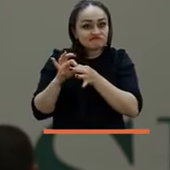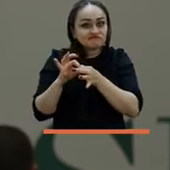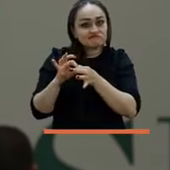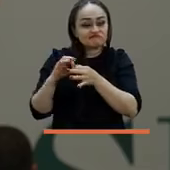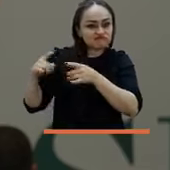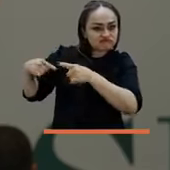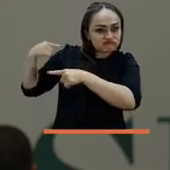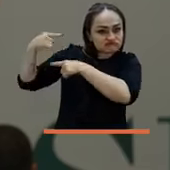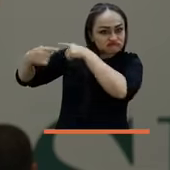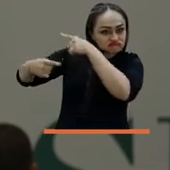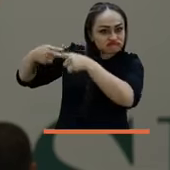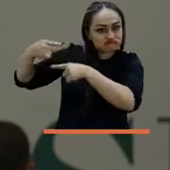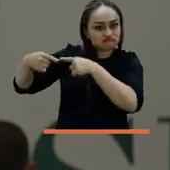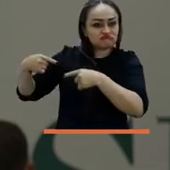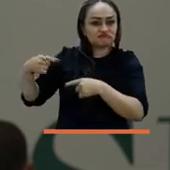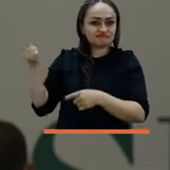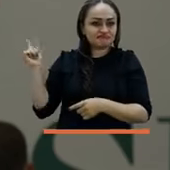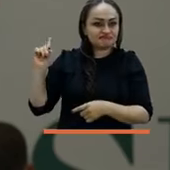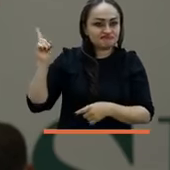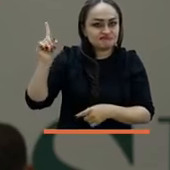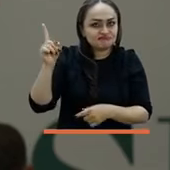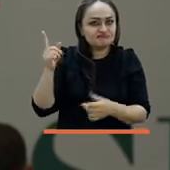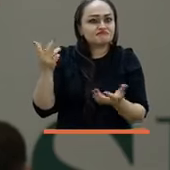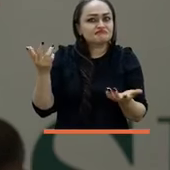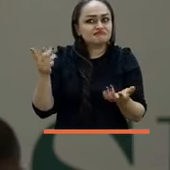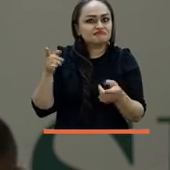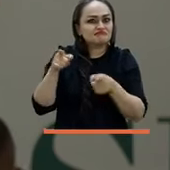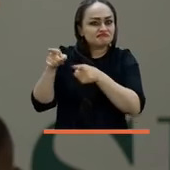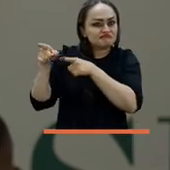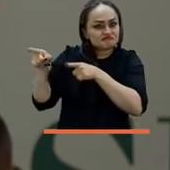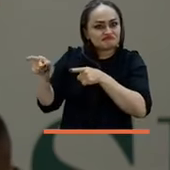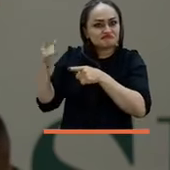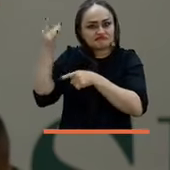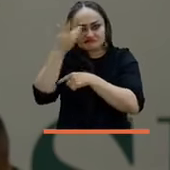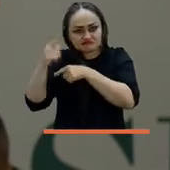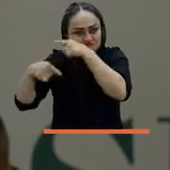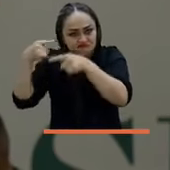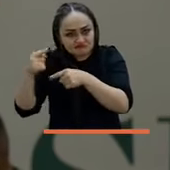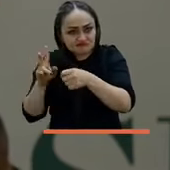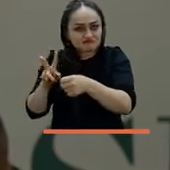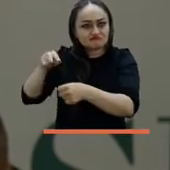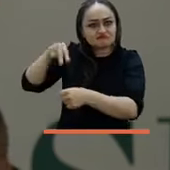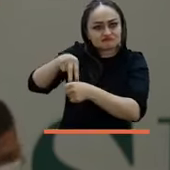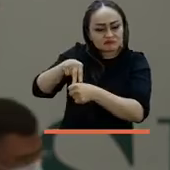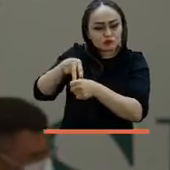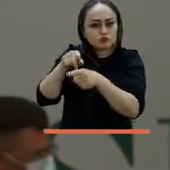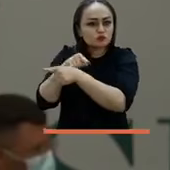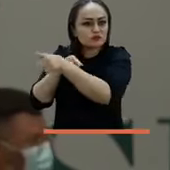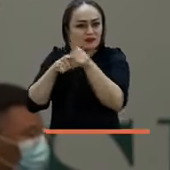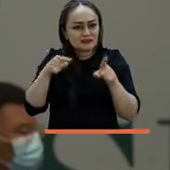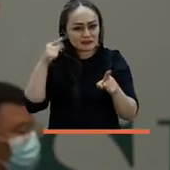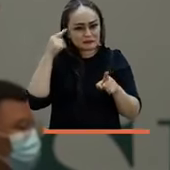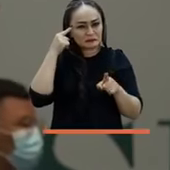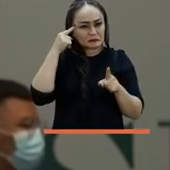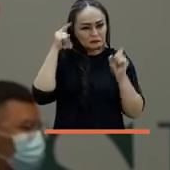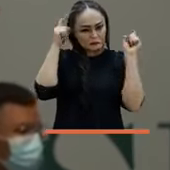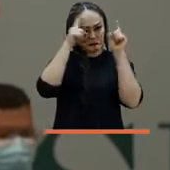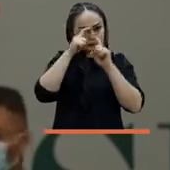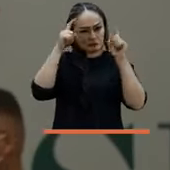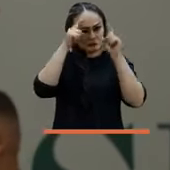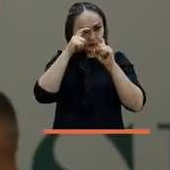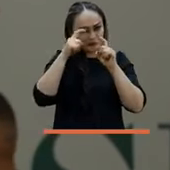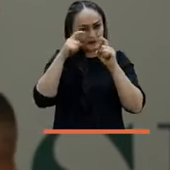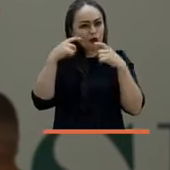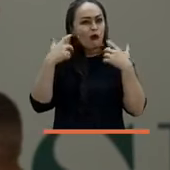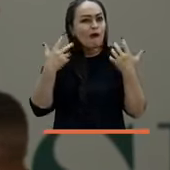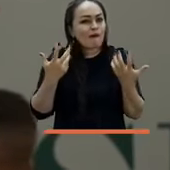también valdría preguntar ellos como se han pensado que se han planteado desde